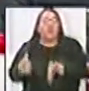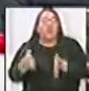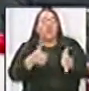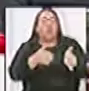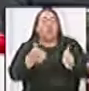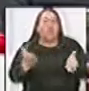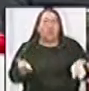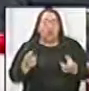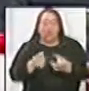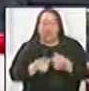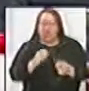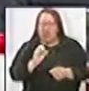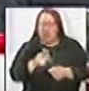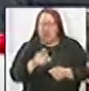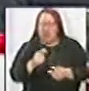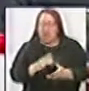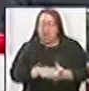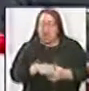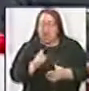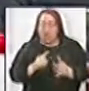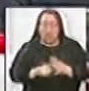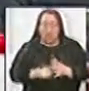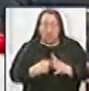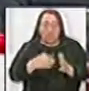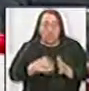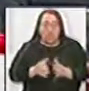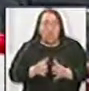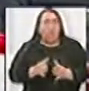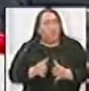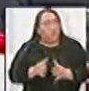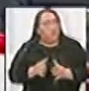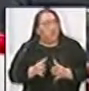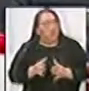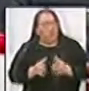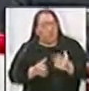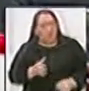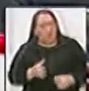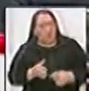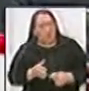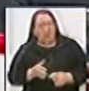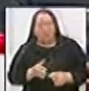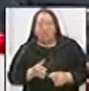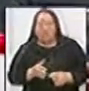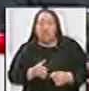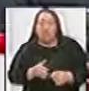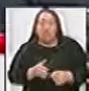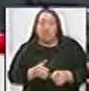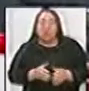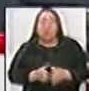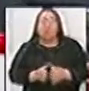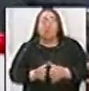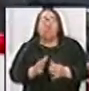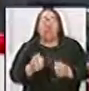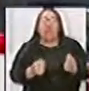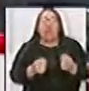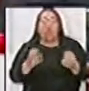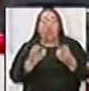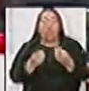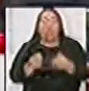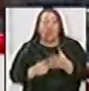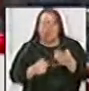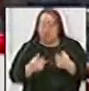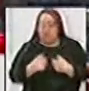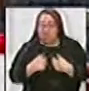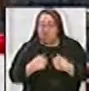lo que decía la congresista Schaefer. Uno empieza por una ciclovía y de pronto acabó. Y empieza simplemente el sistema vial caótico que